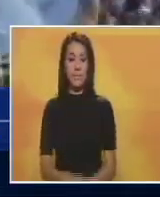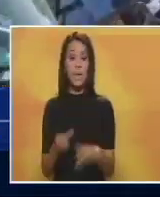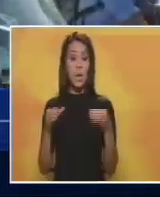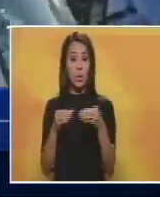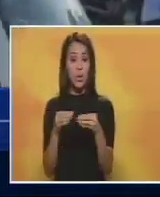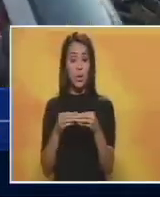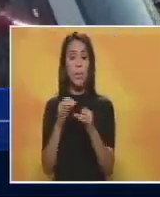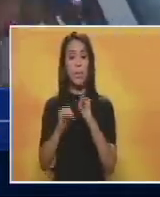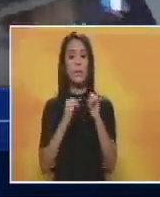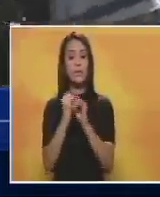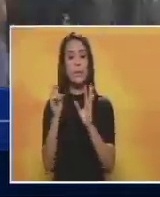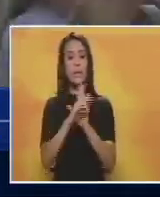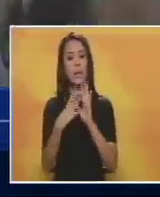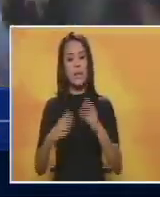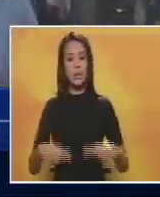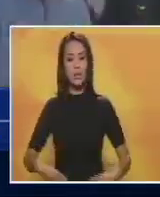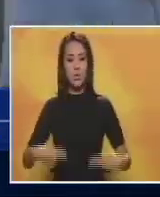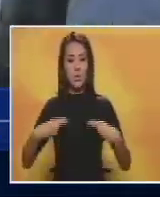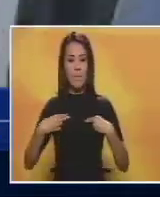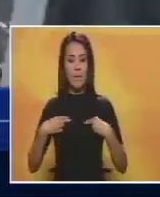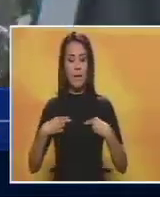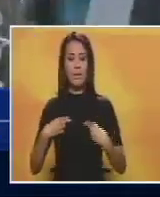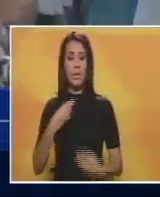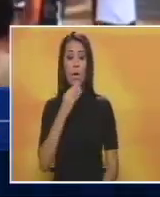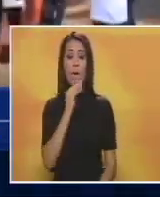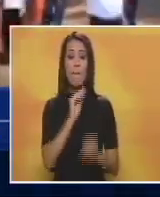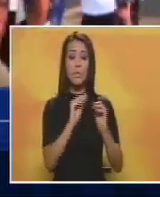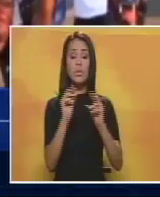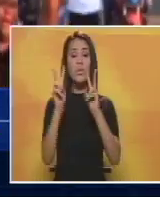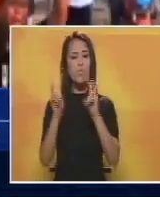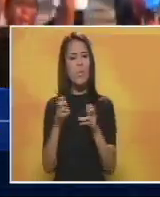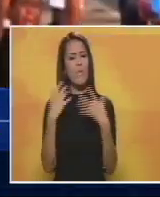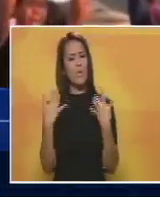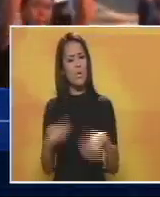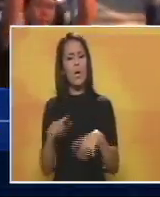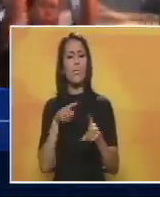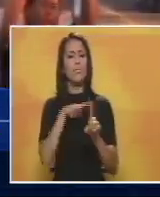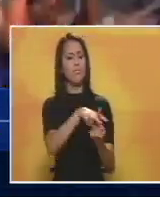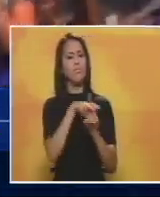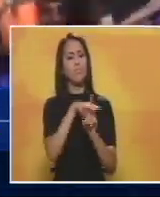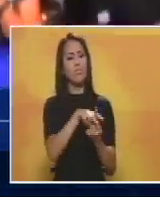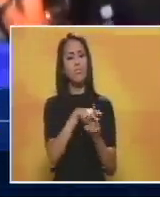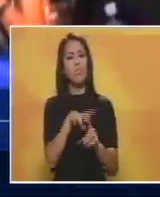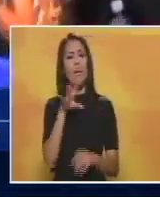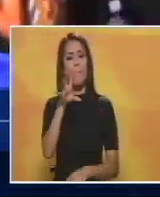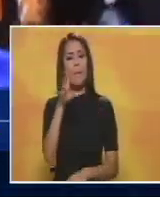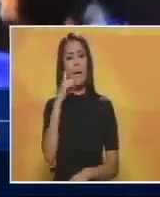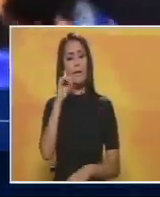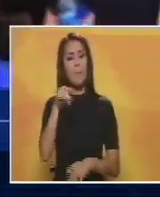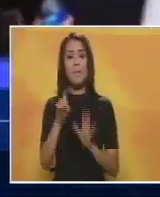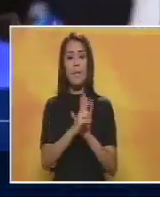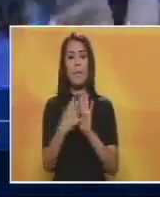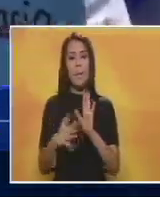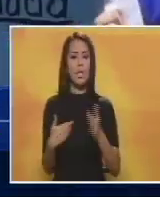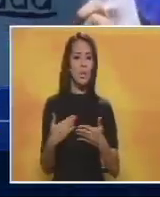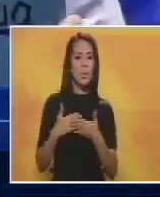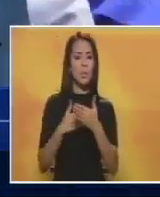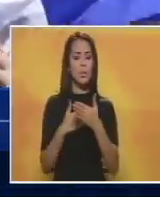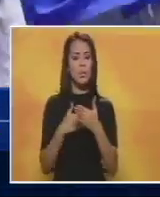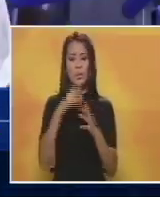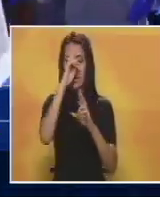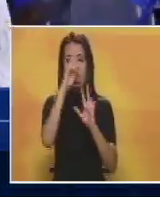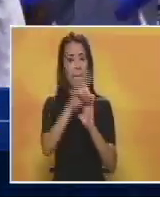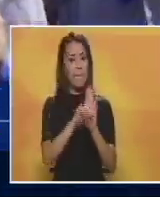Comisión Interamericana de Derechos Humanos avisó la existencia de una nueva etapa de la represión en la nación con restricciones de derechos que apuntan